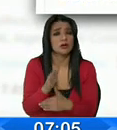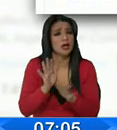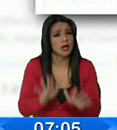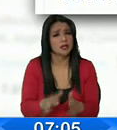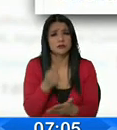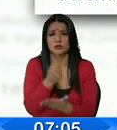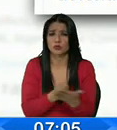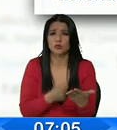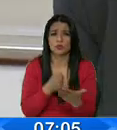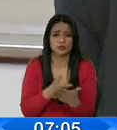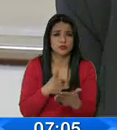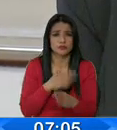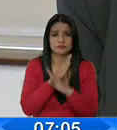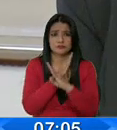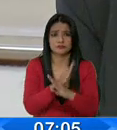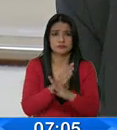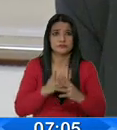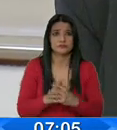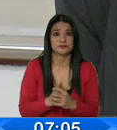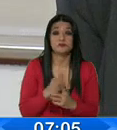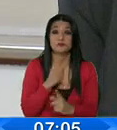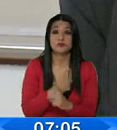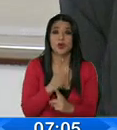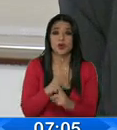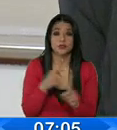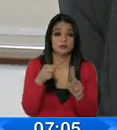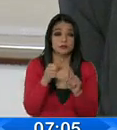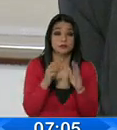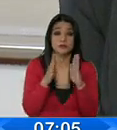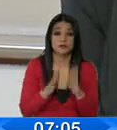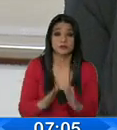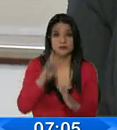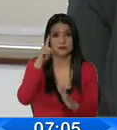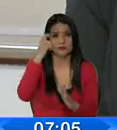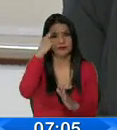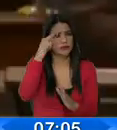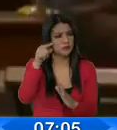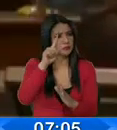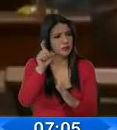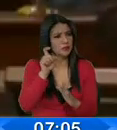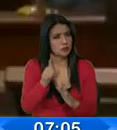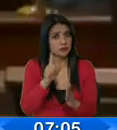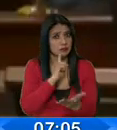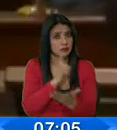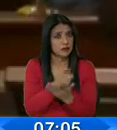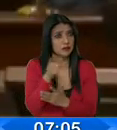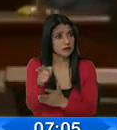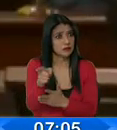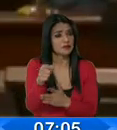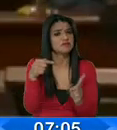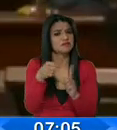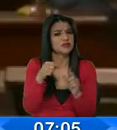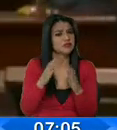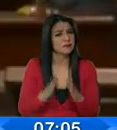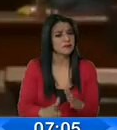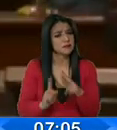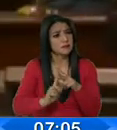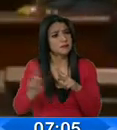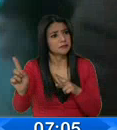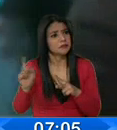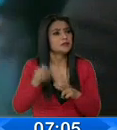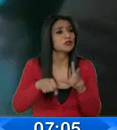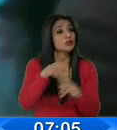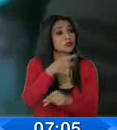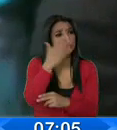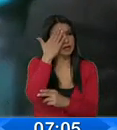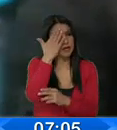que siempre defenderá. En ese sentido, se preguntó a la ministra de Gobierno, María Paula Romo, si se conocía la salida del país del legislador Daniel Mendoza,